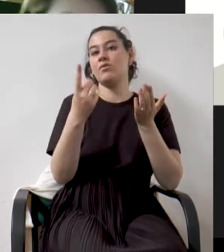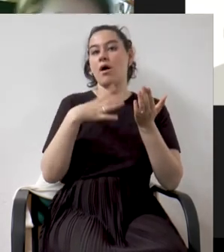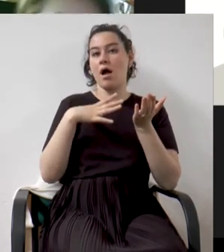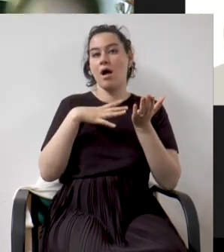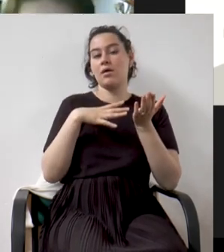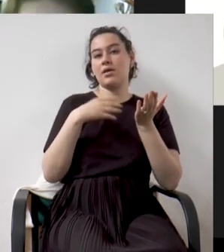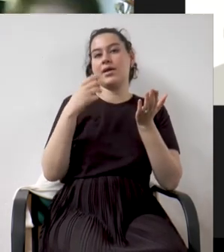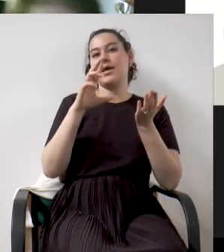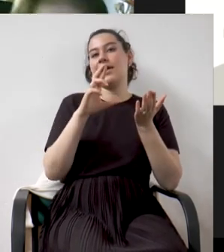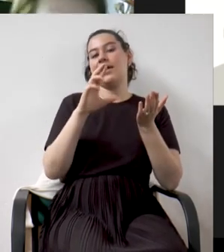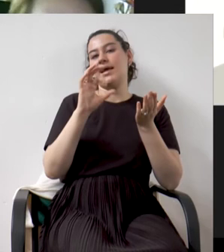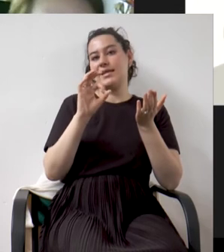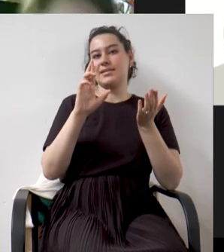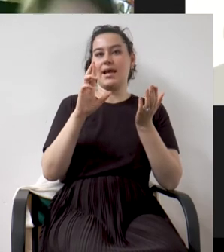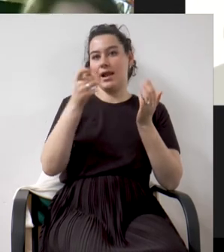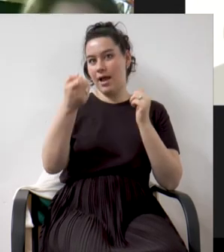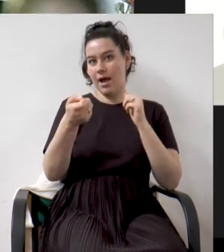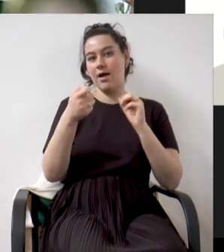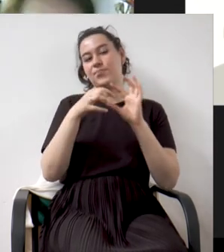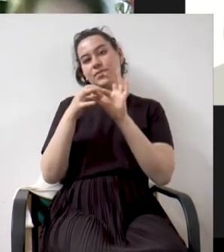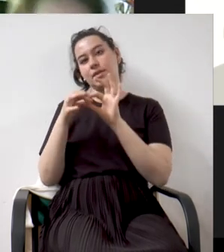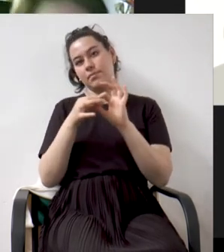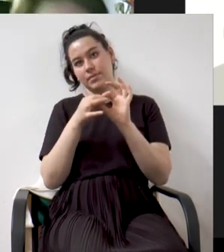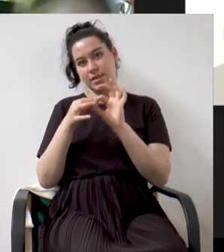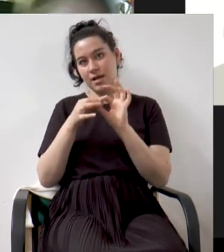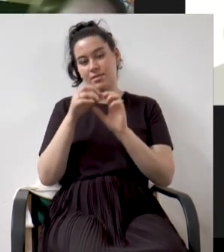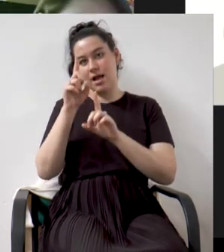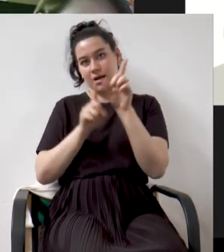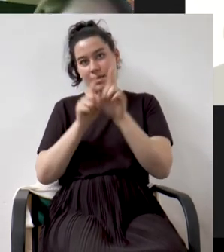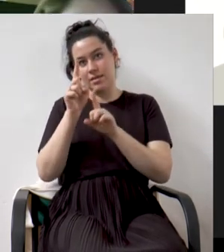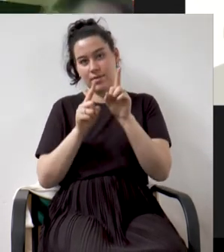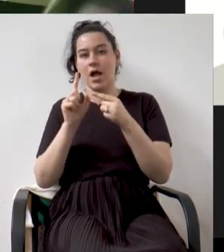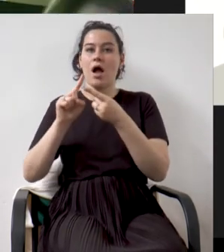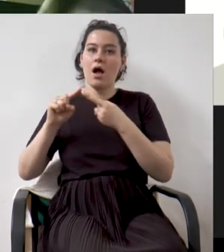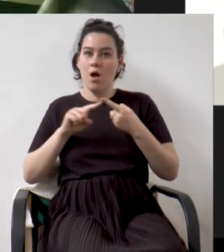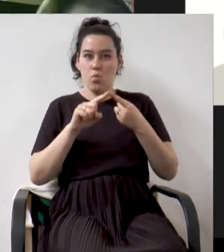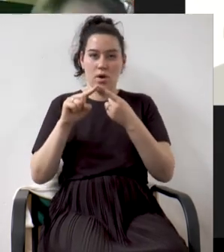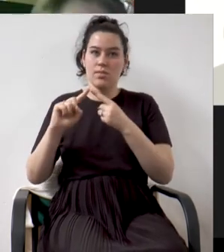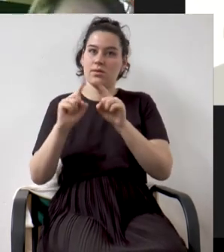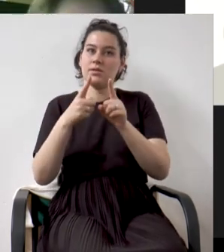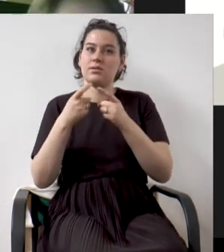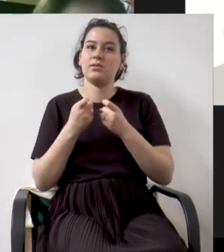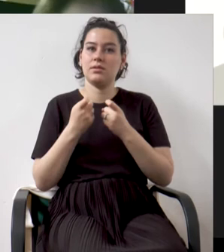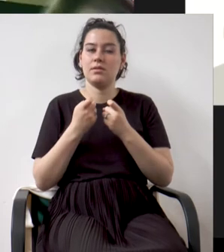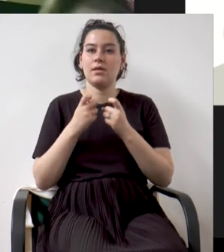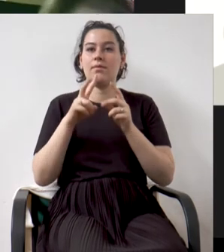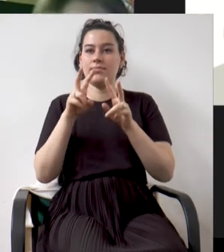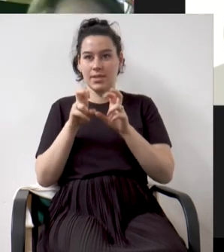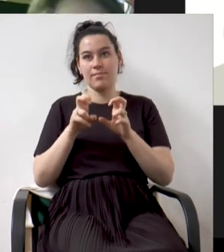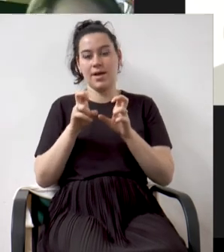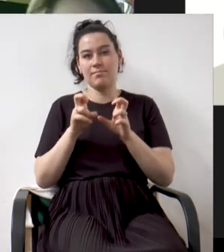SRA, digamos, con una dependencia de una unidad académica con la cual va a haber un acuerdo asociativo dentro del ISEF en este